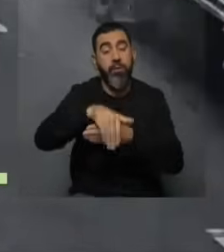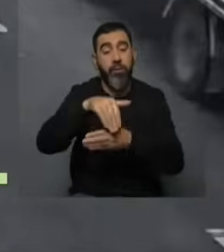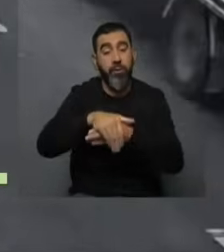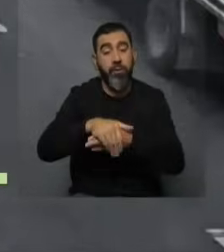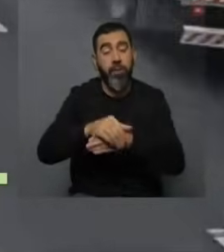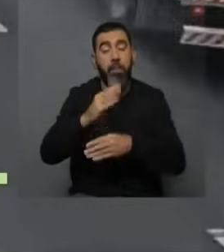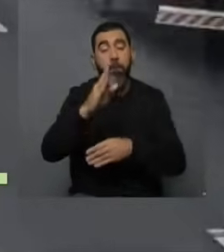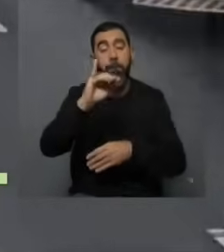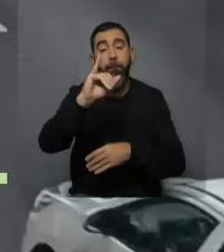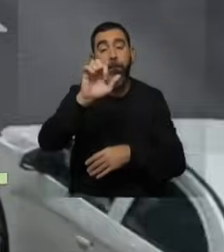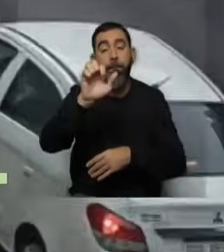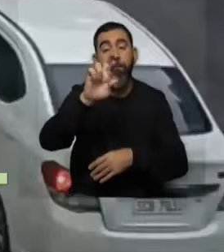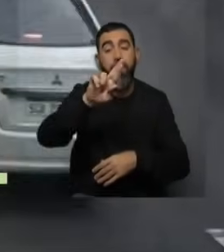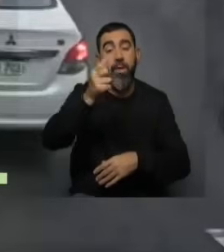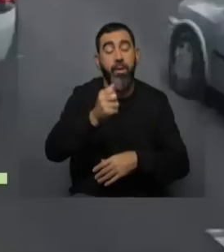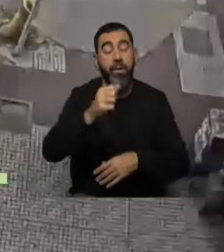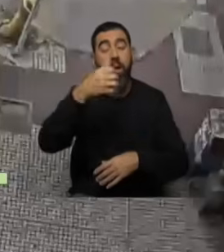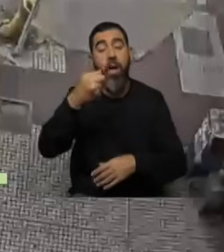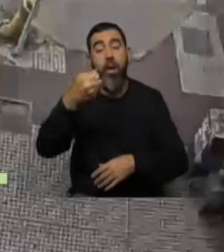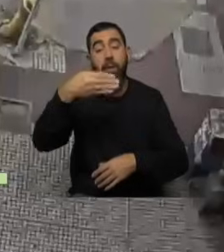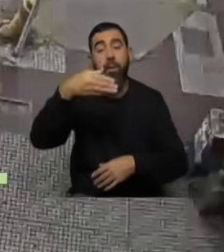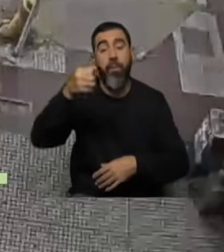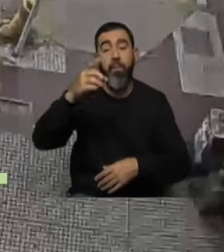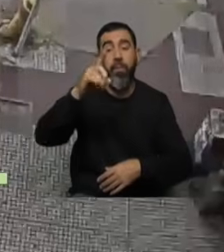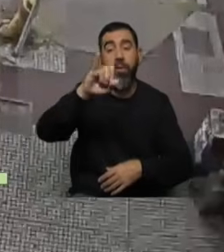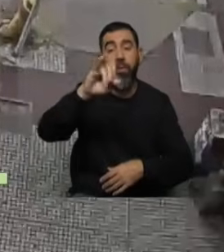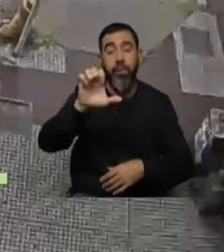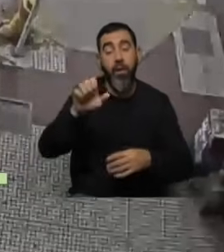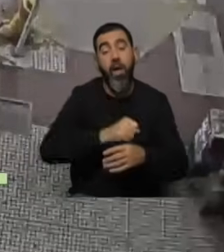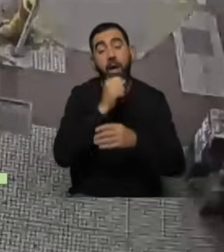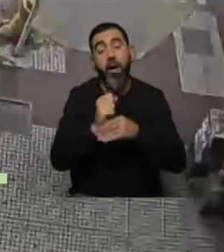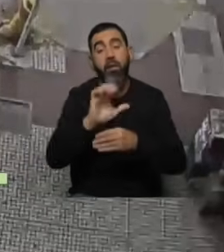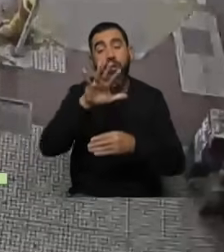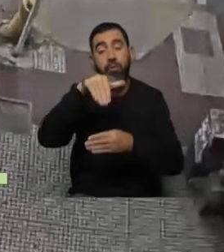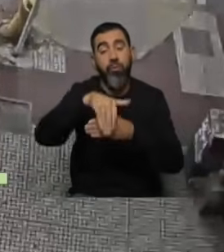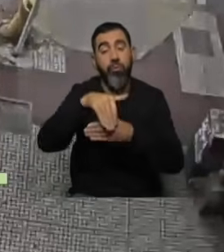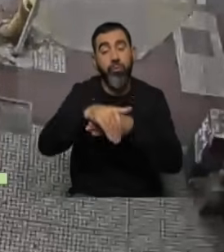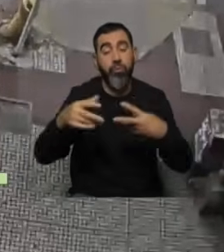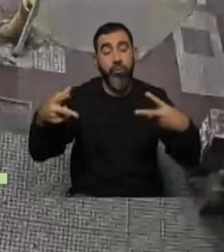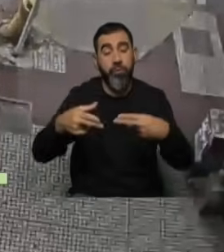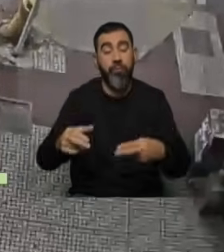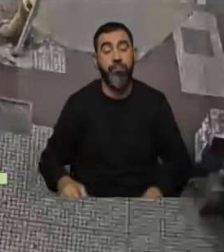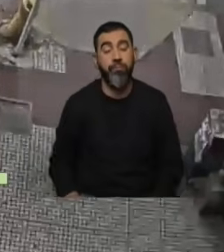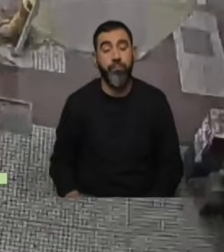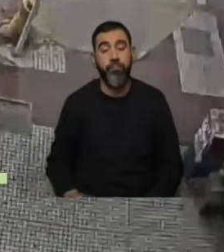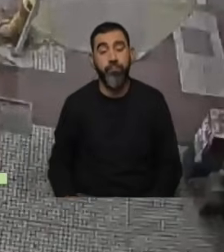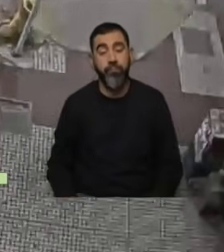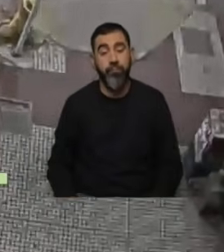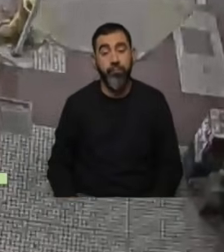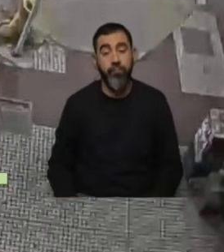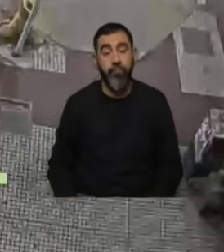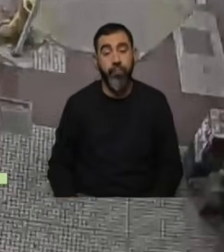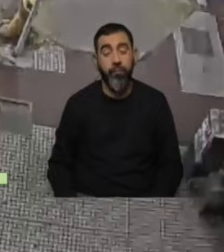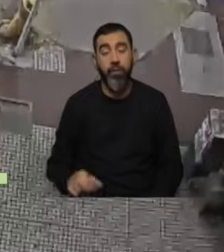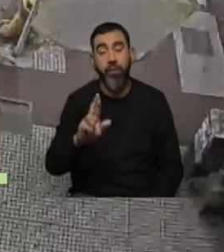y Luis piera entre Horacio abad y emil frugoni hasta las 5 de la tarde sí esto por tareas de grua verdad Pilar